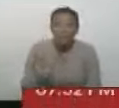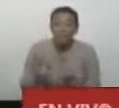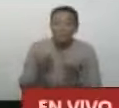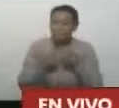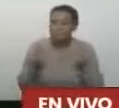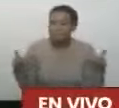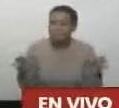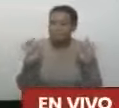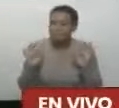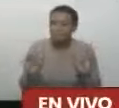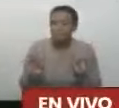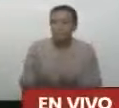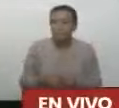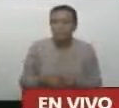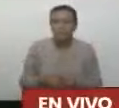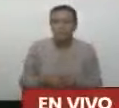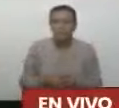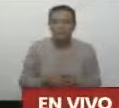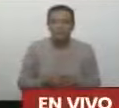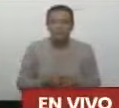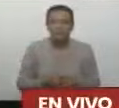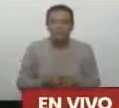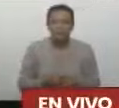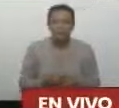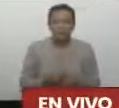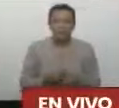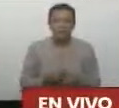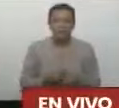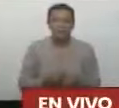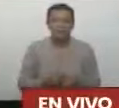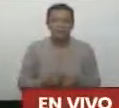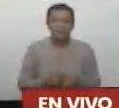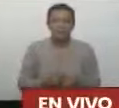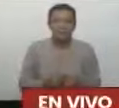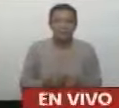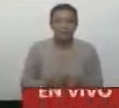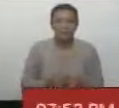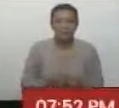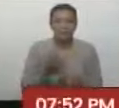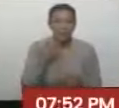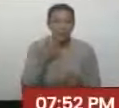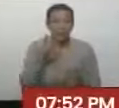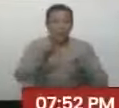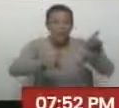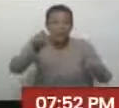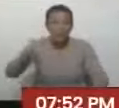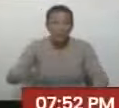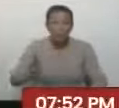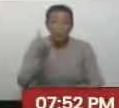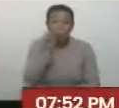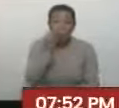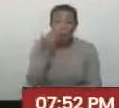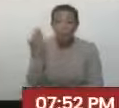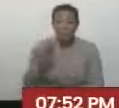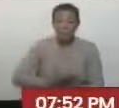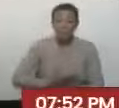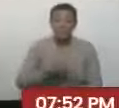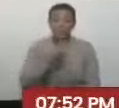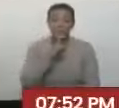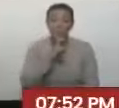genial. The Genial Generation. ¿Ah? Y aquí está Sebastián, medalla de